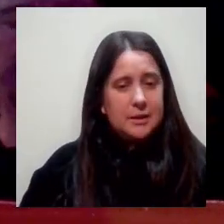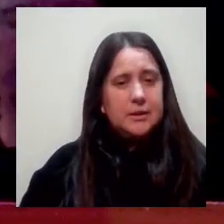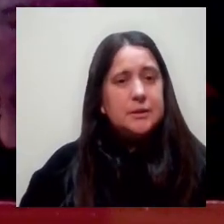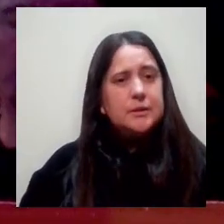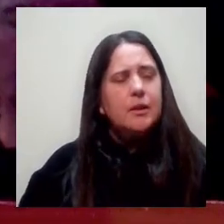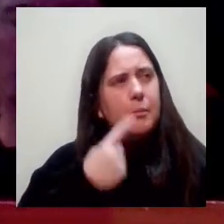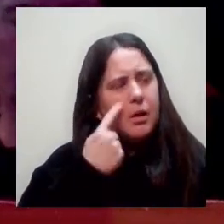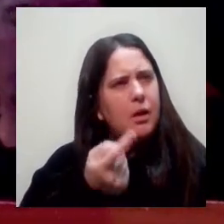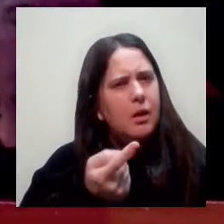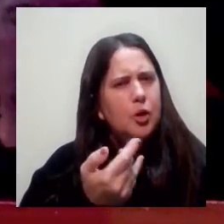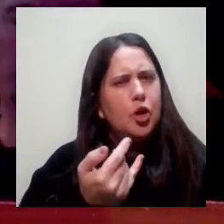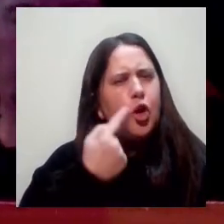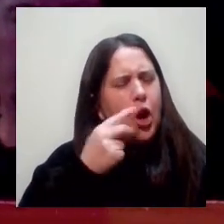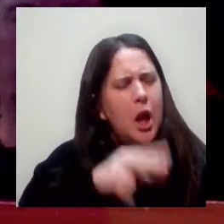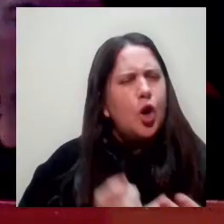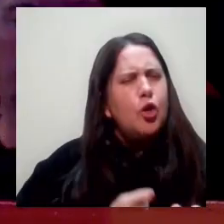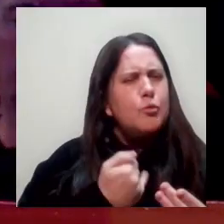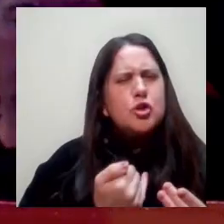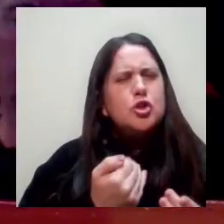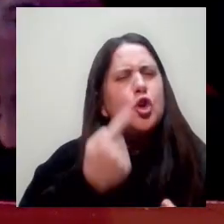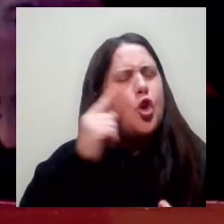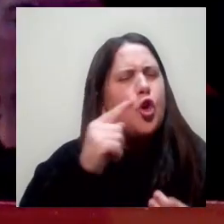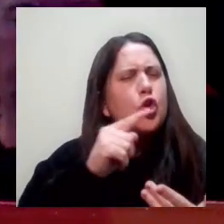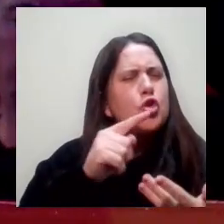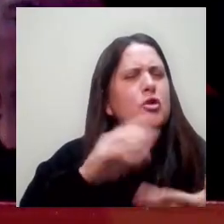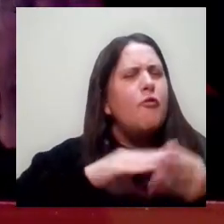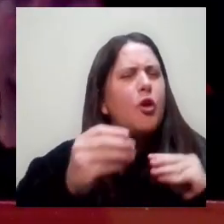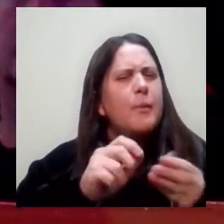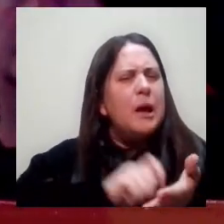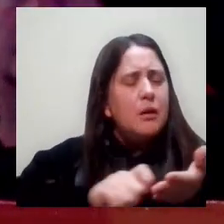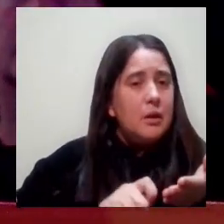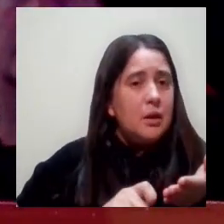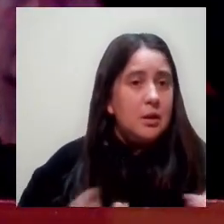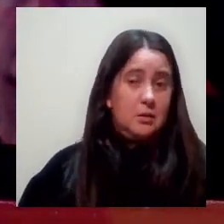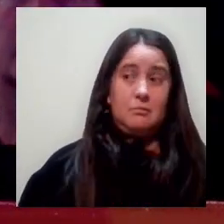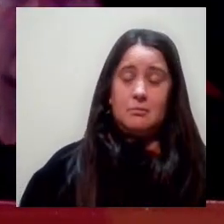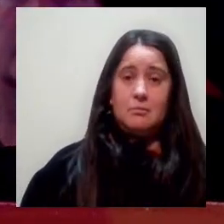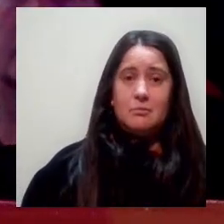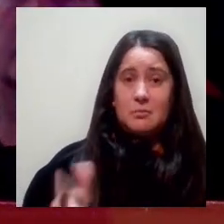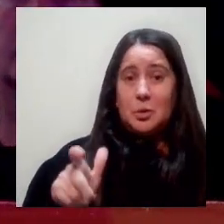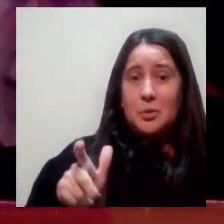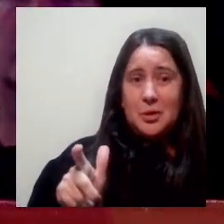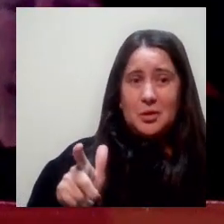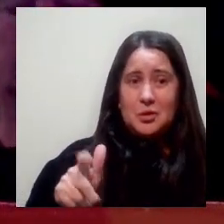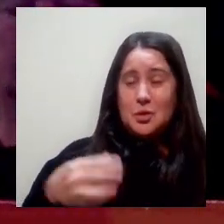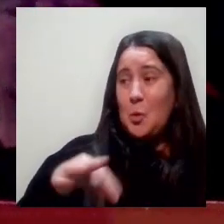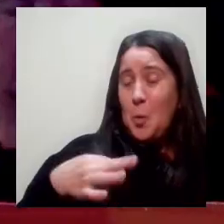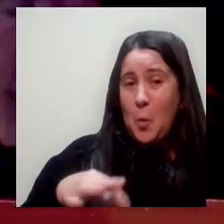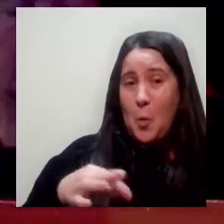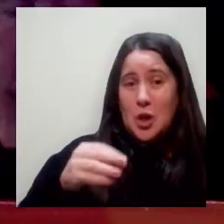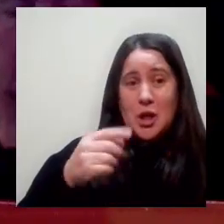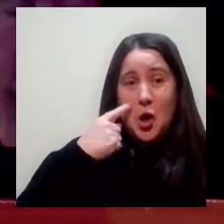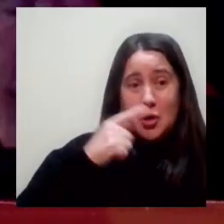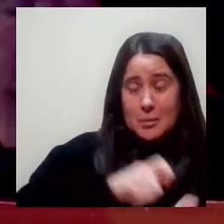cómo van a leer si aún no conocen el sistema de escritura? Pues cómo no, si el sistema de escritura no es el único conocimiento que han de tener y han de